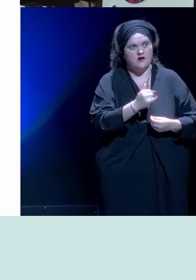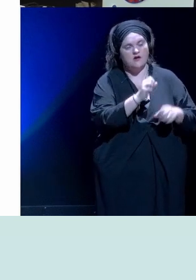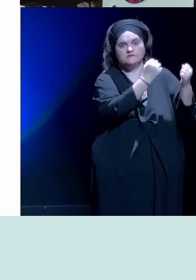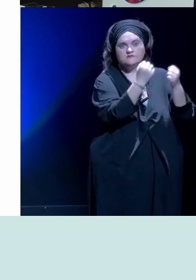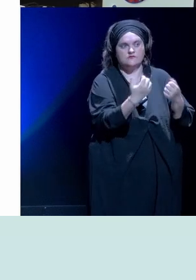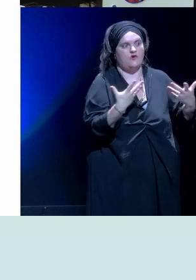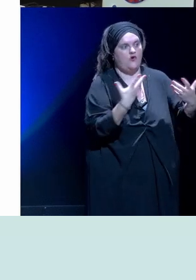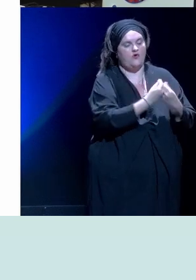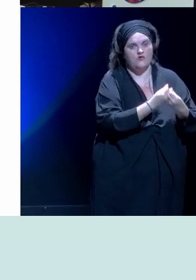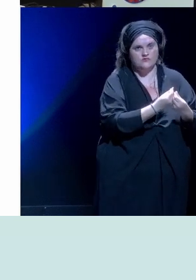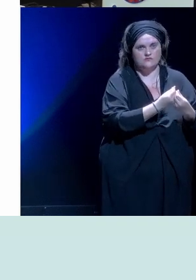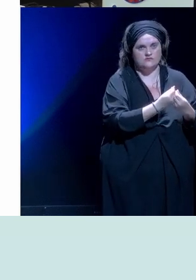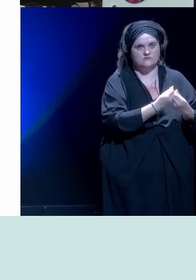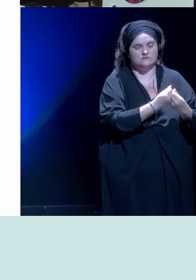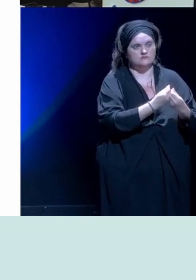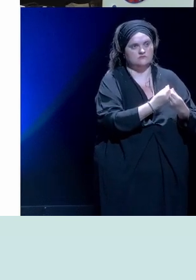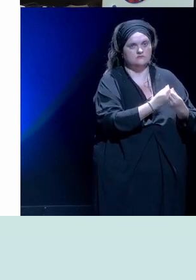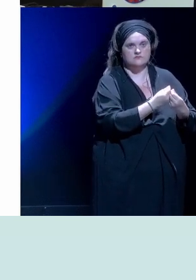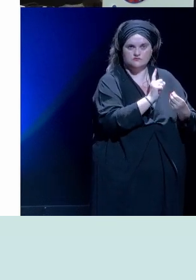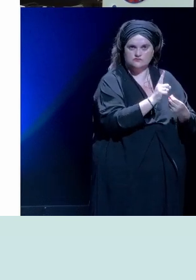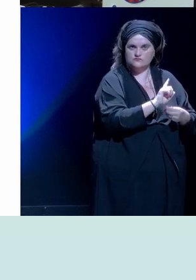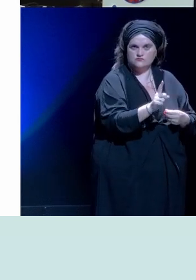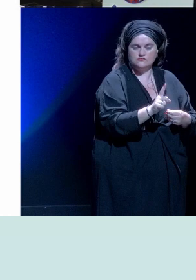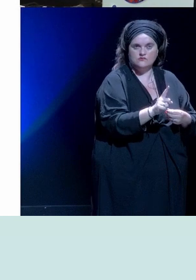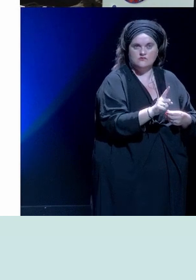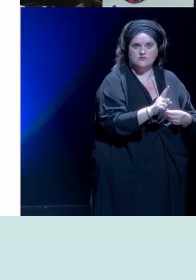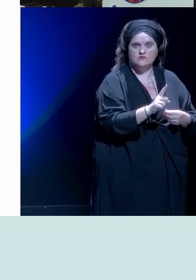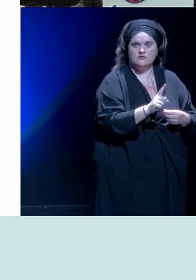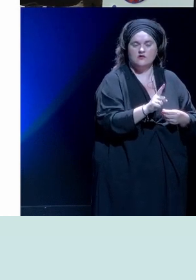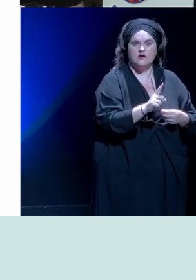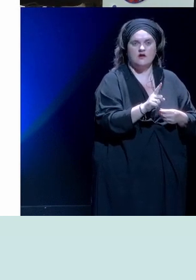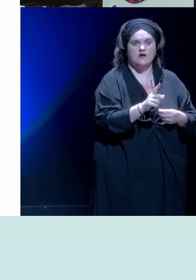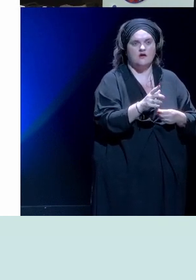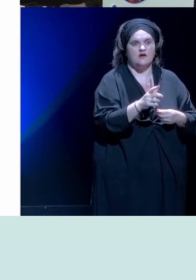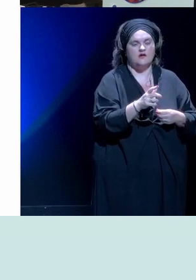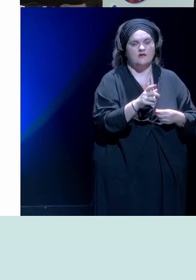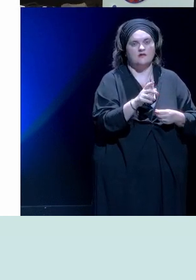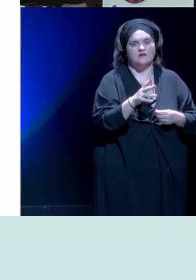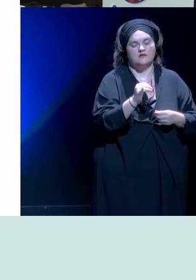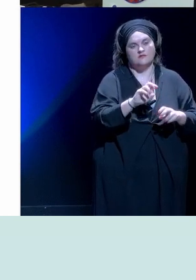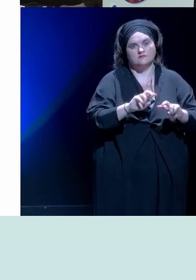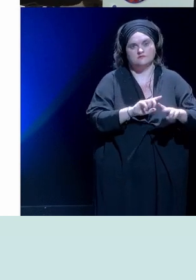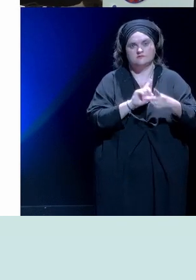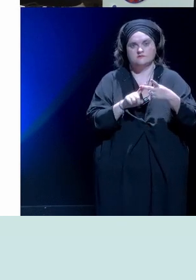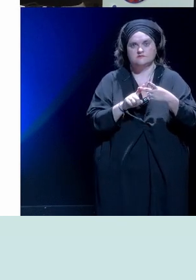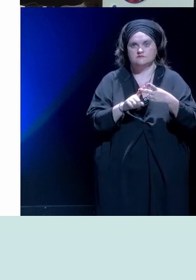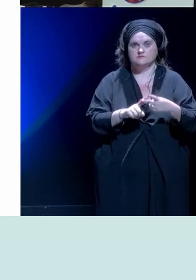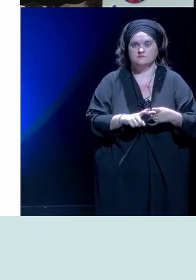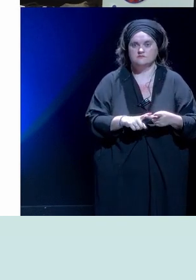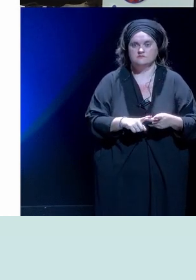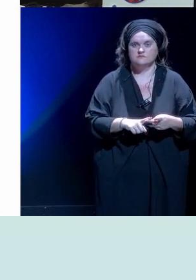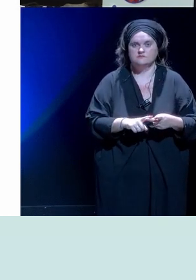por supuesto, pero no solamente. Verán que insisto mucho también en una segunda dimensión, la dimensión